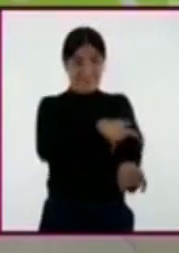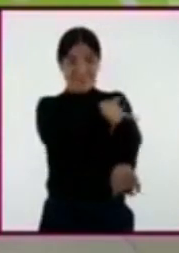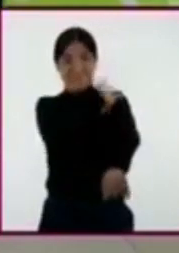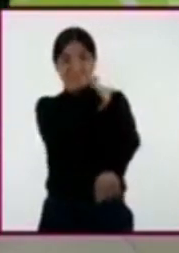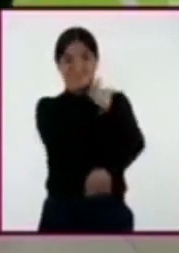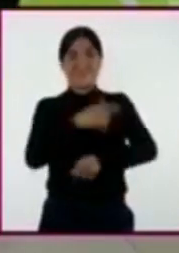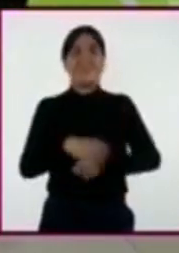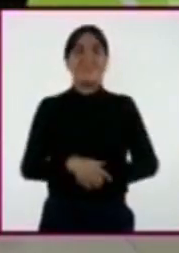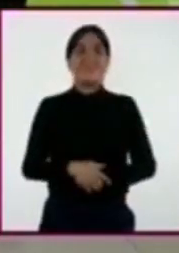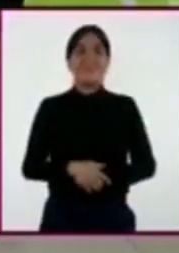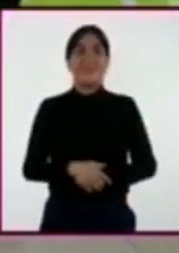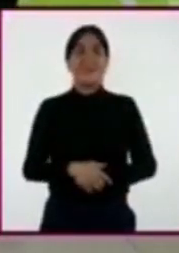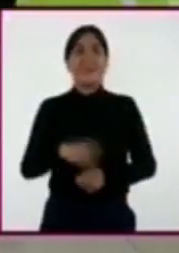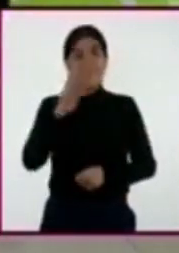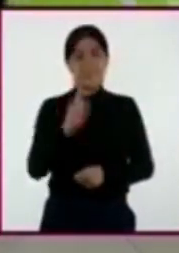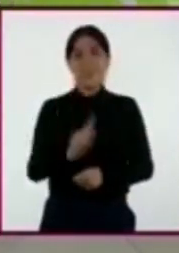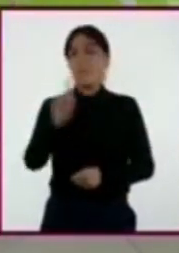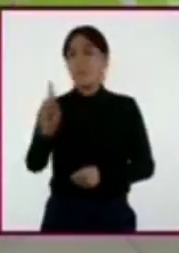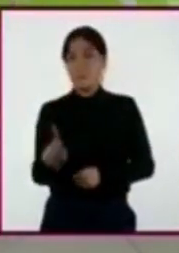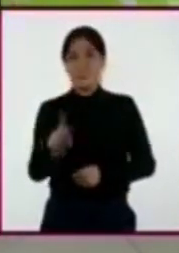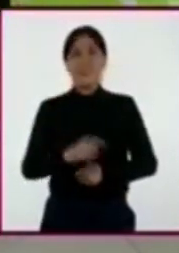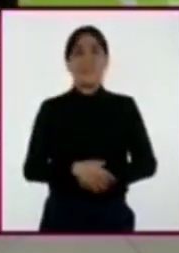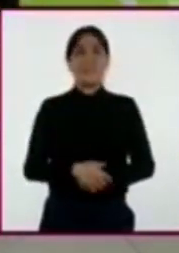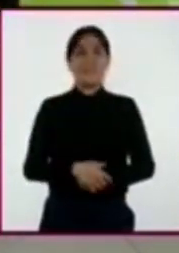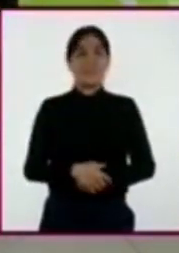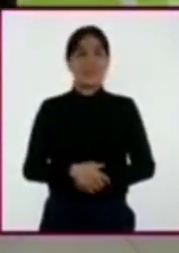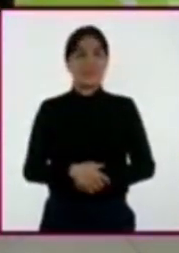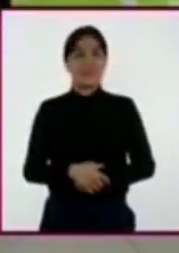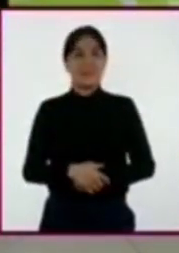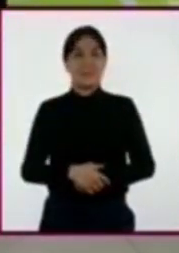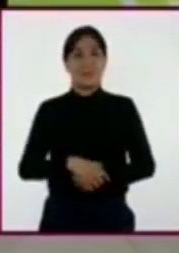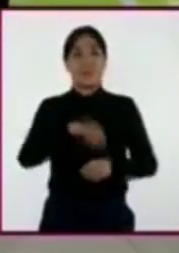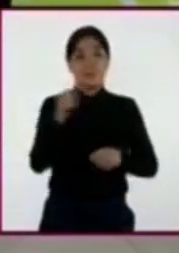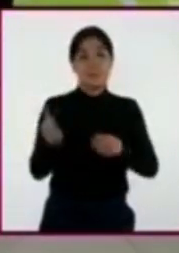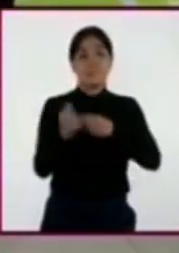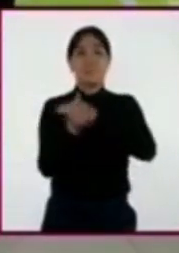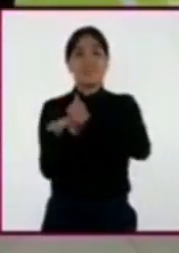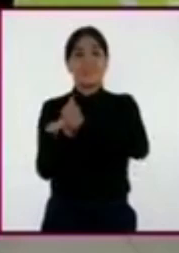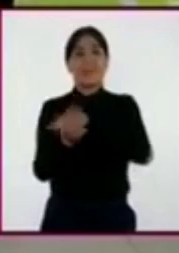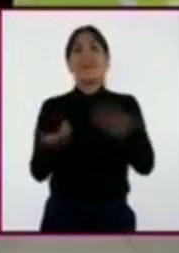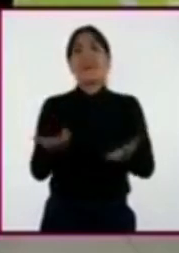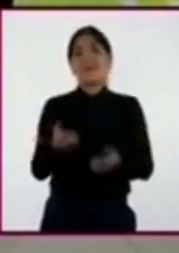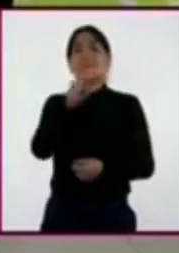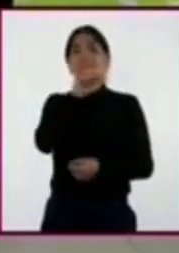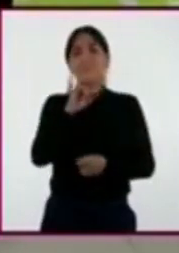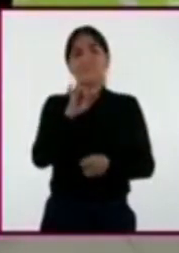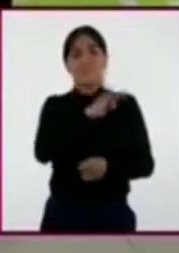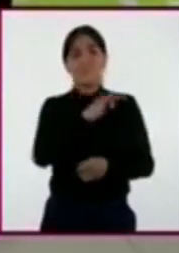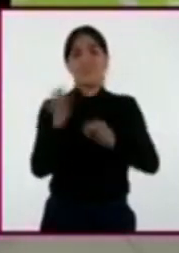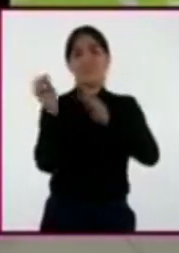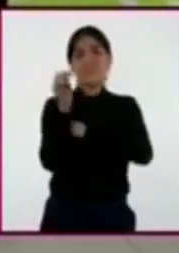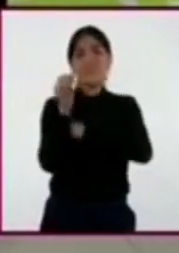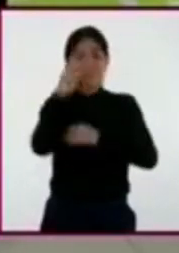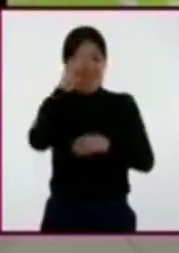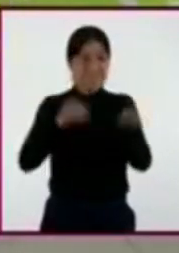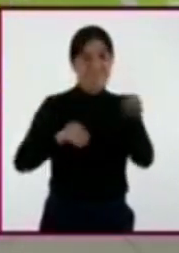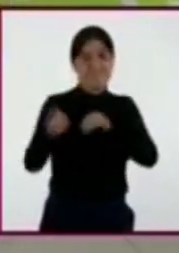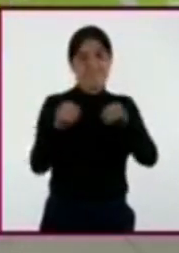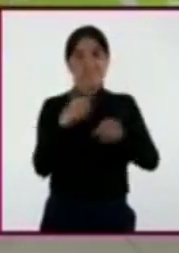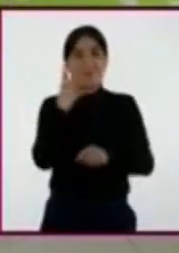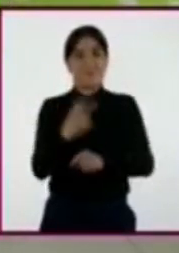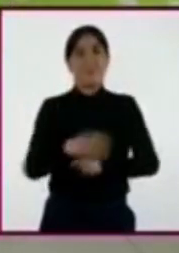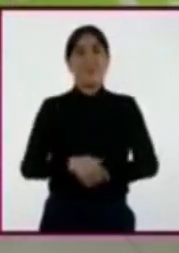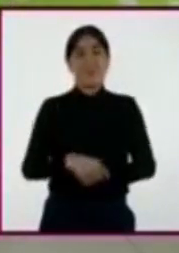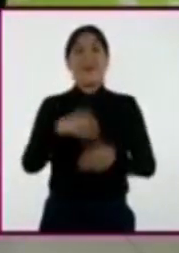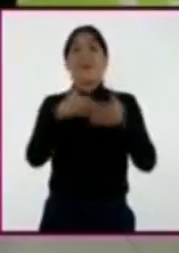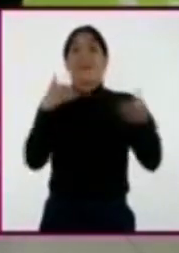larga? Les paso con una calceta. ¿Vamos a trabajar el otro lado, maestra? Ah, también podemos trabajar para el otro lado, claro. Entonces, antes